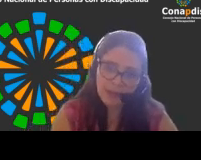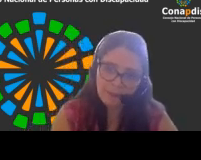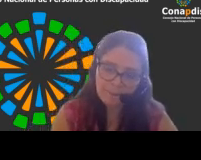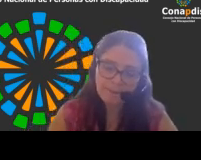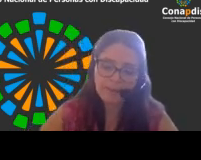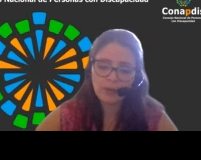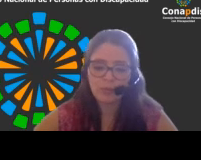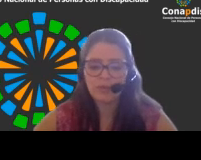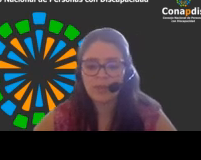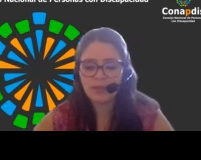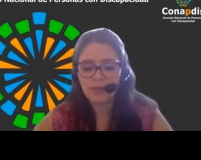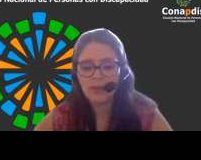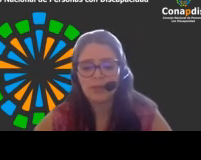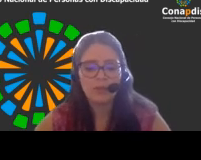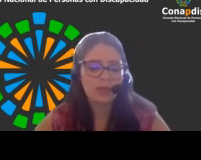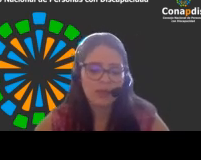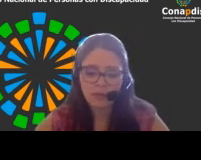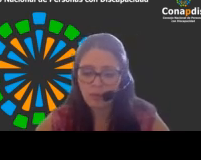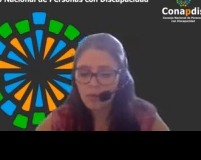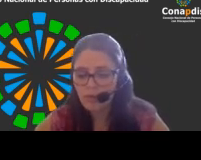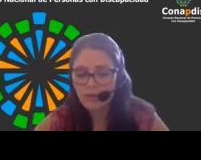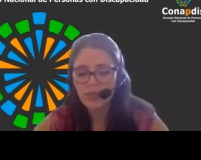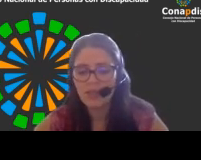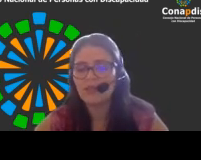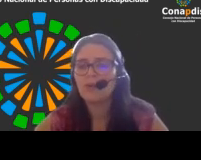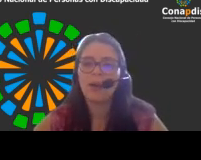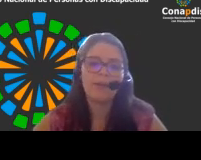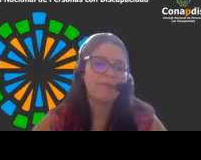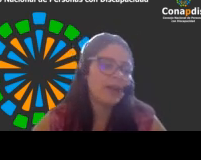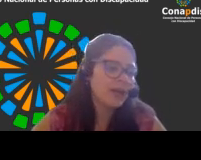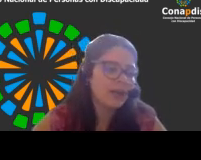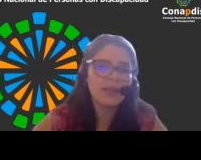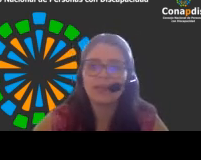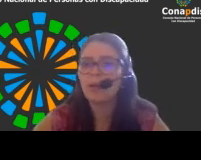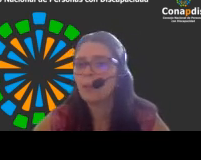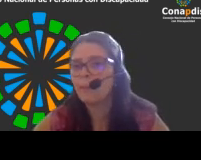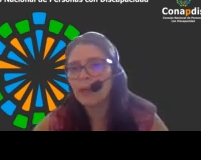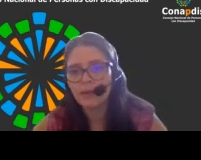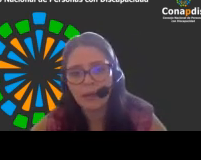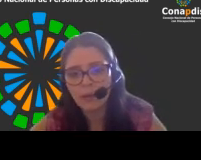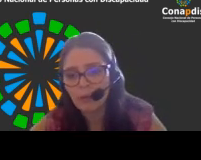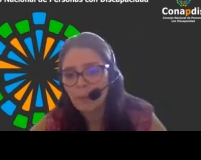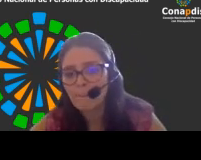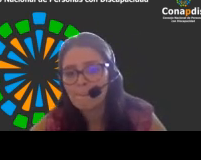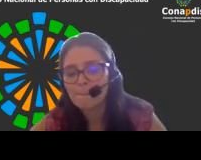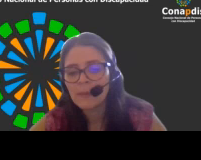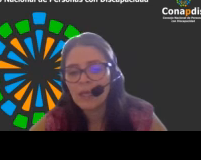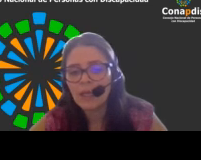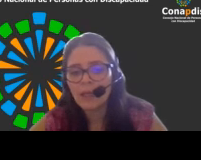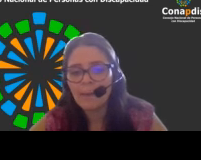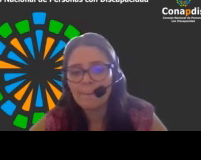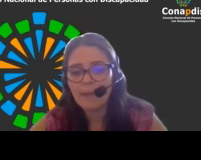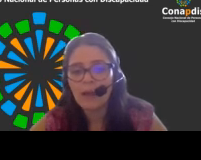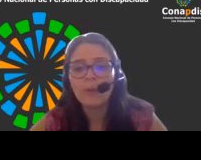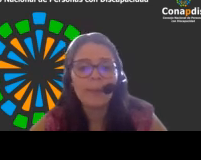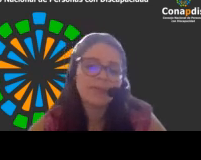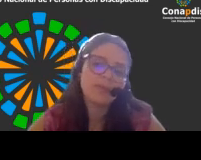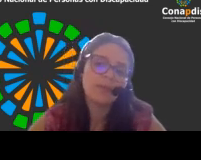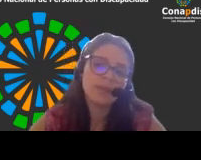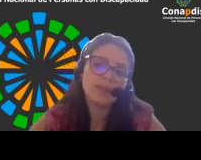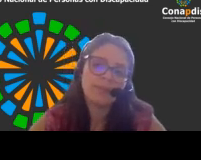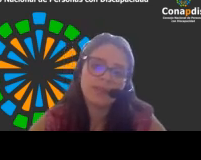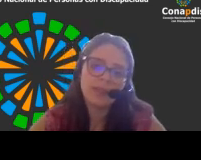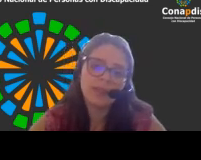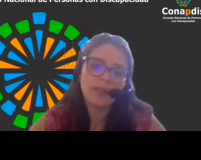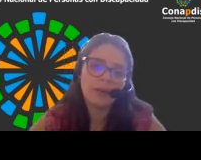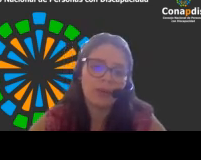discapacidad Entonces si ustedes conocen si van a ferias y comparten con alguna